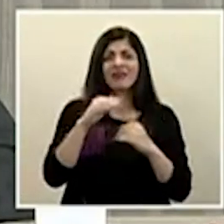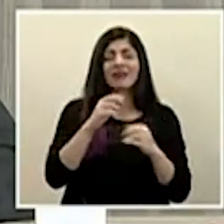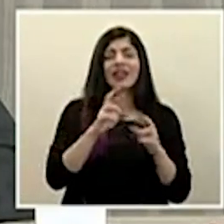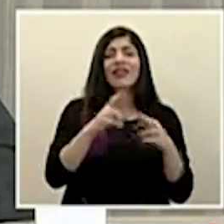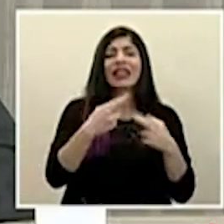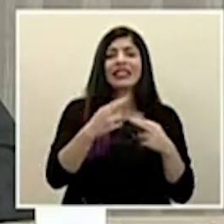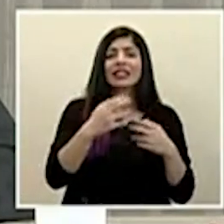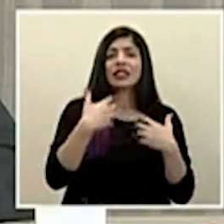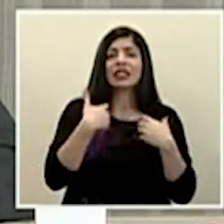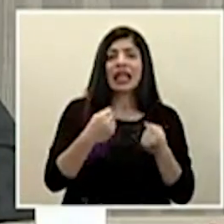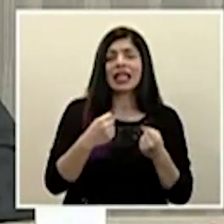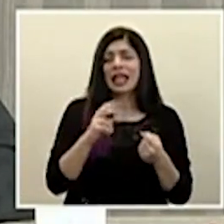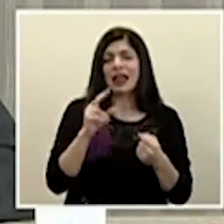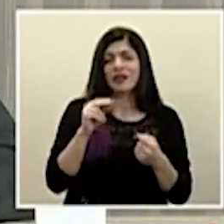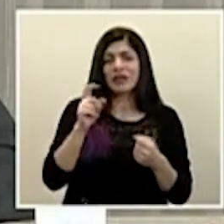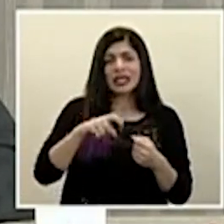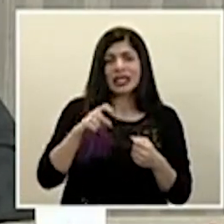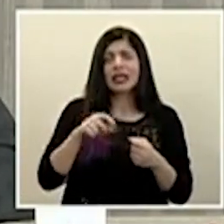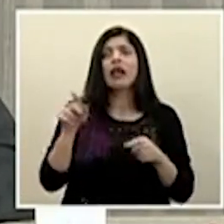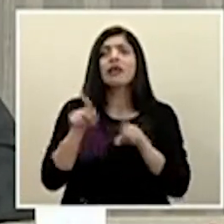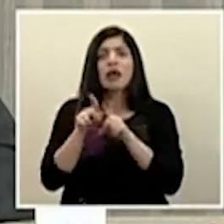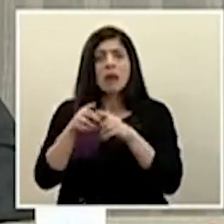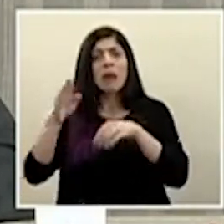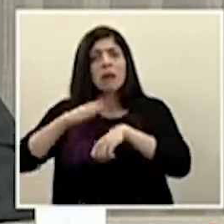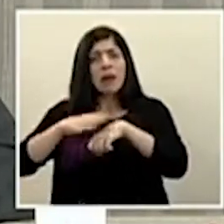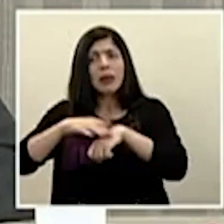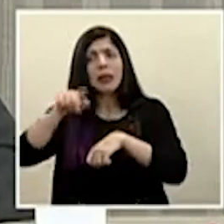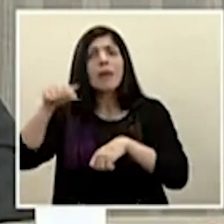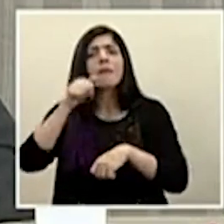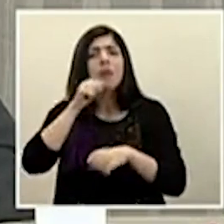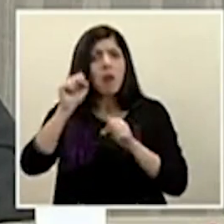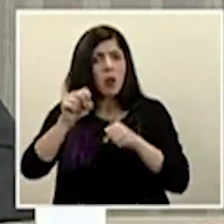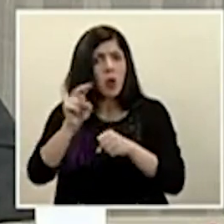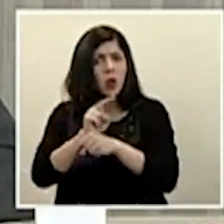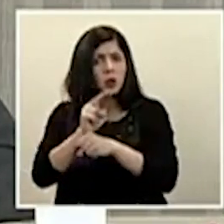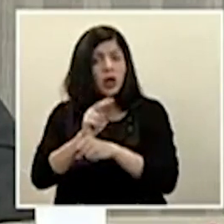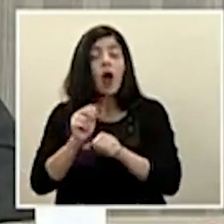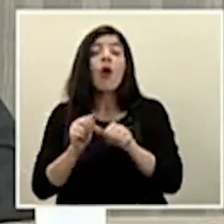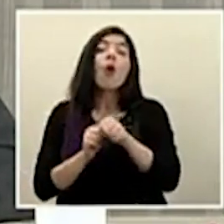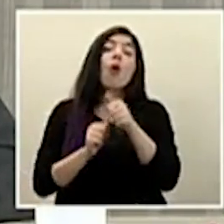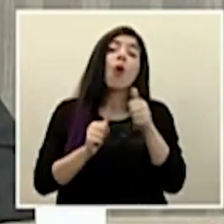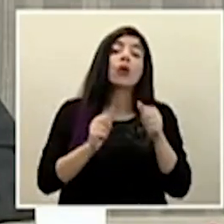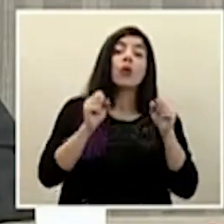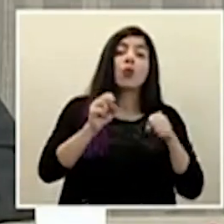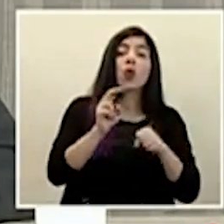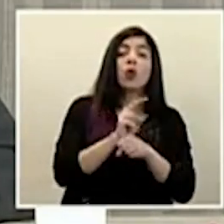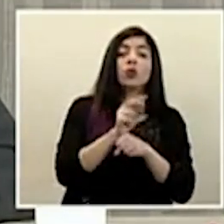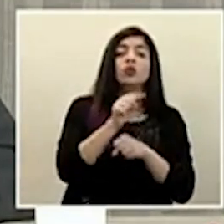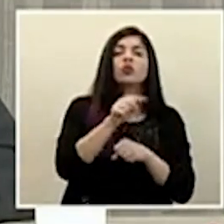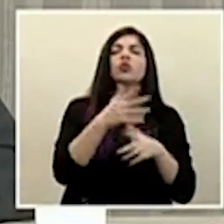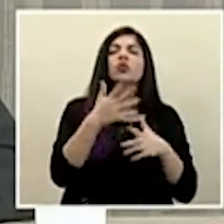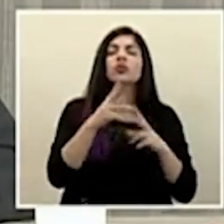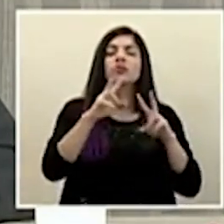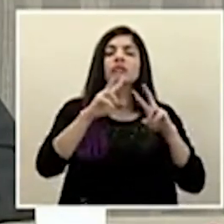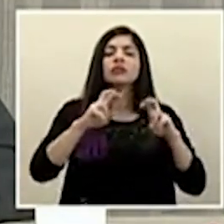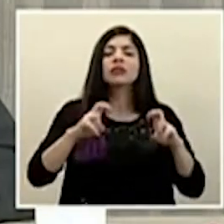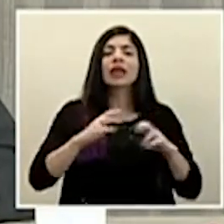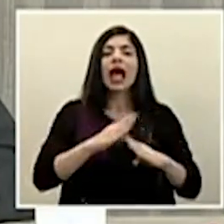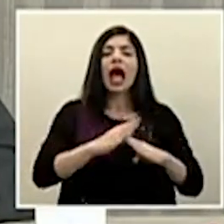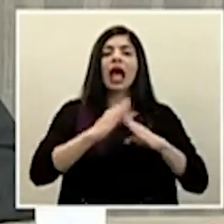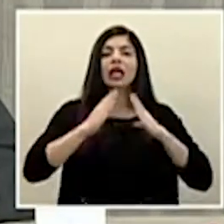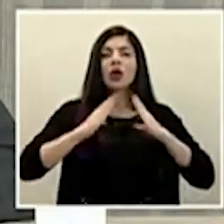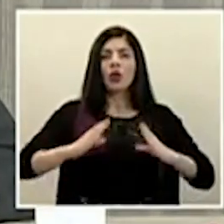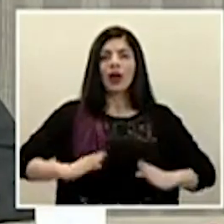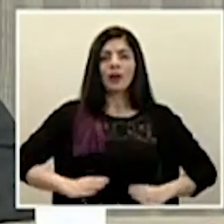para que también puedan ser usadas a nivel privado. Las otras pruebas que también se pueden usar son las que detectan la defensa, los anticuerpos